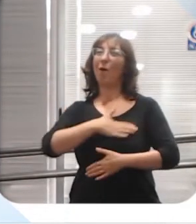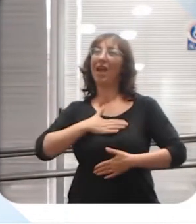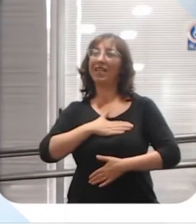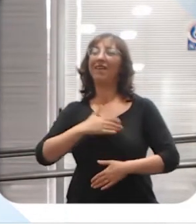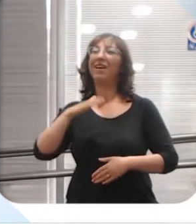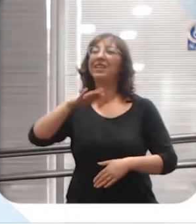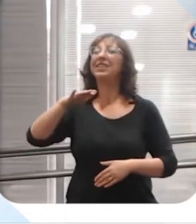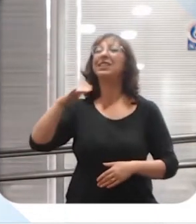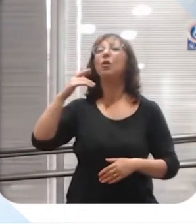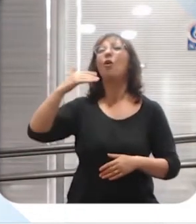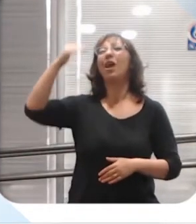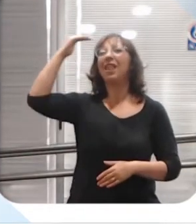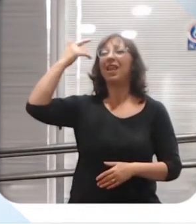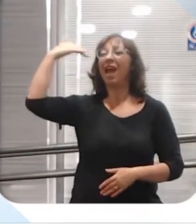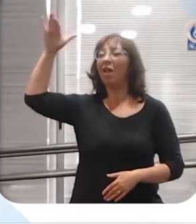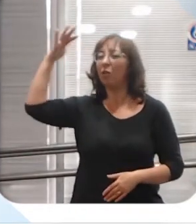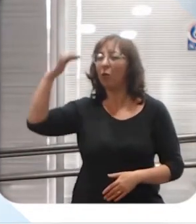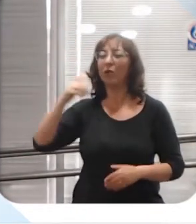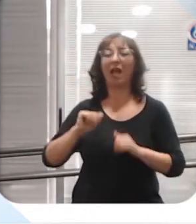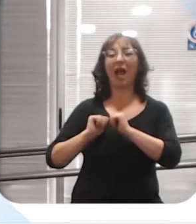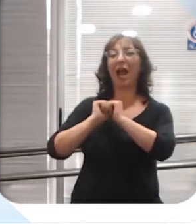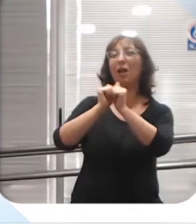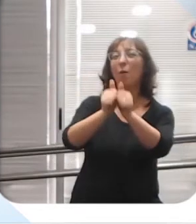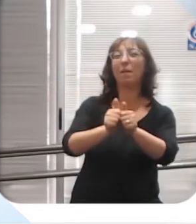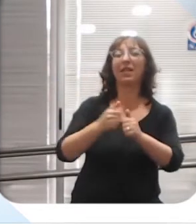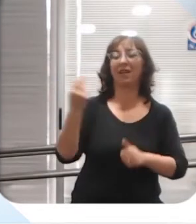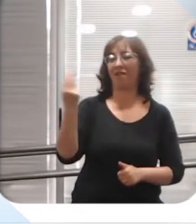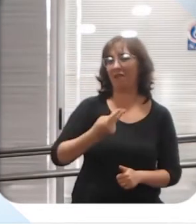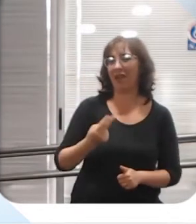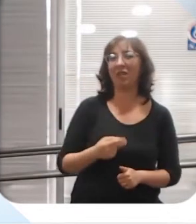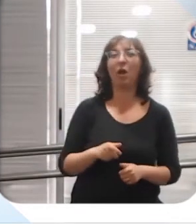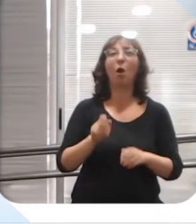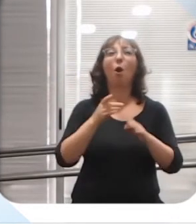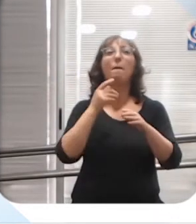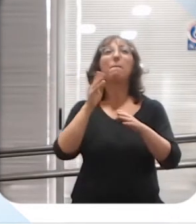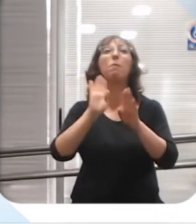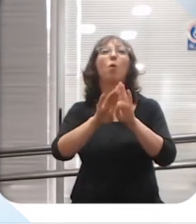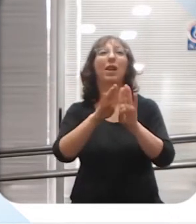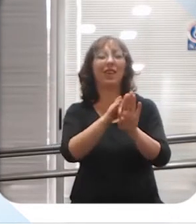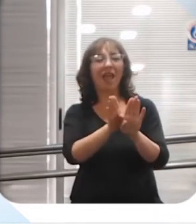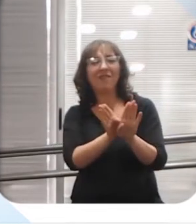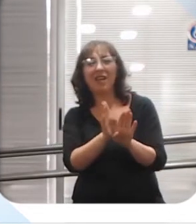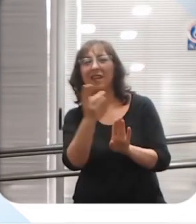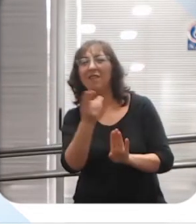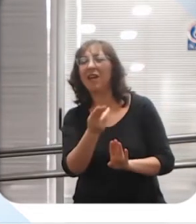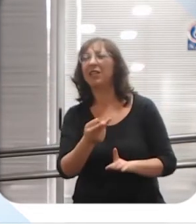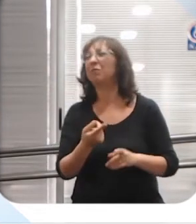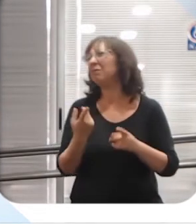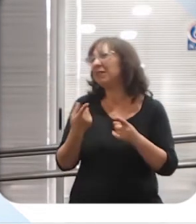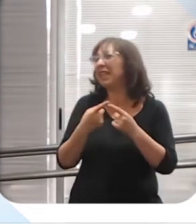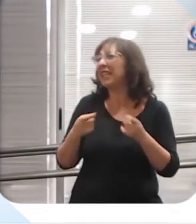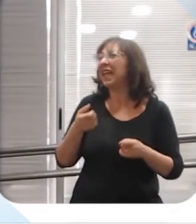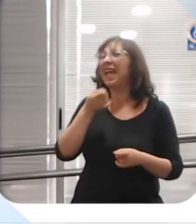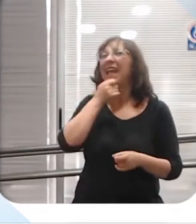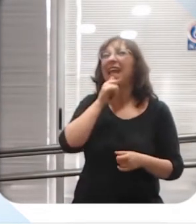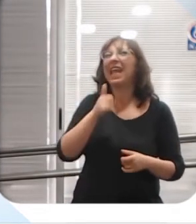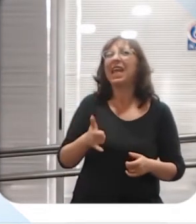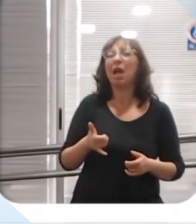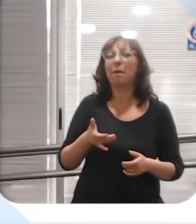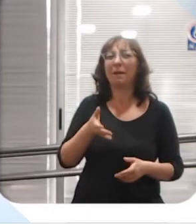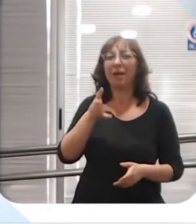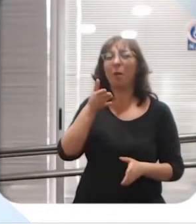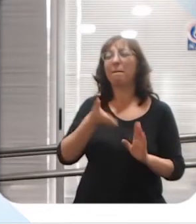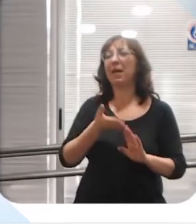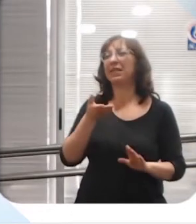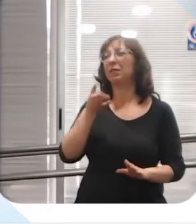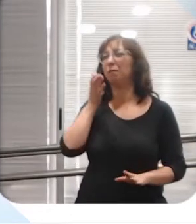chicos grandes y a los adultos, de acompañarlos al baño, de dejarle la puerta abierta. Estas que son como los ejemplos más gruesos,